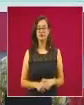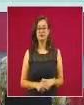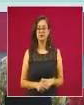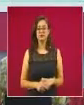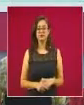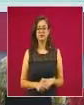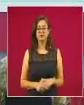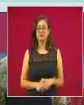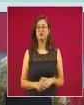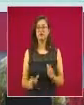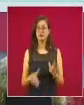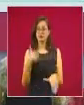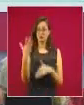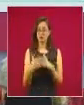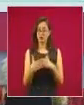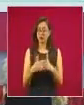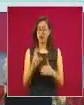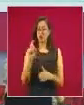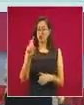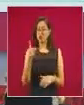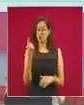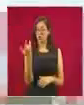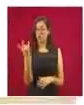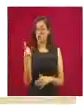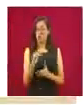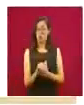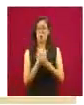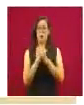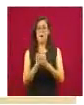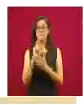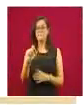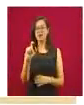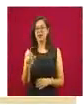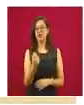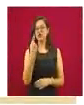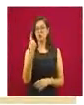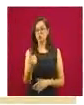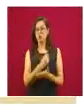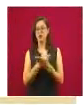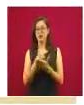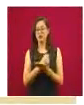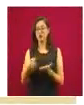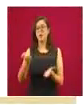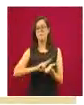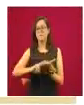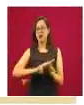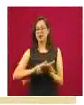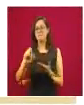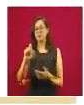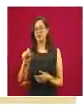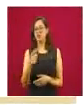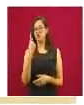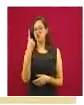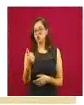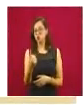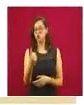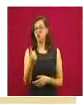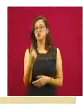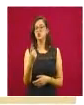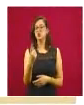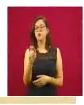Esto es lo que se va a sortear el 31 de julio. Son 21 créditos verdes, 21 rojos, 21.000